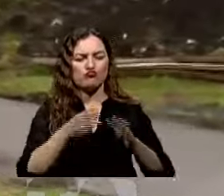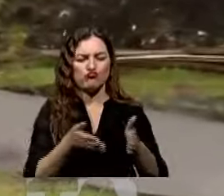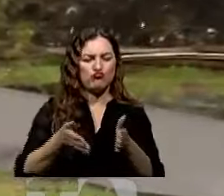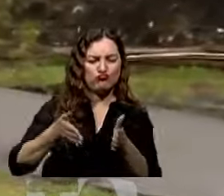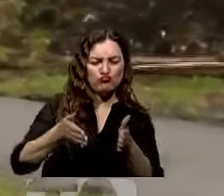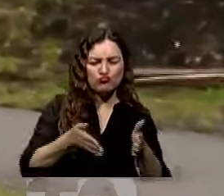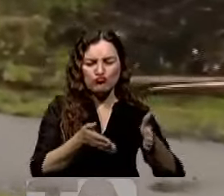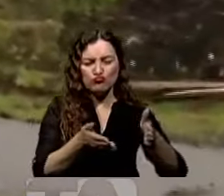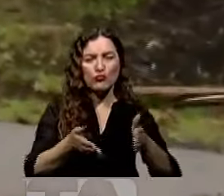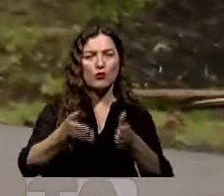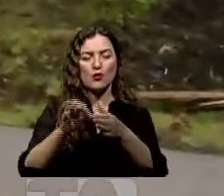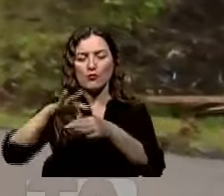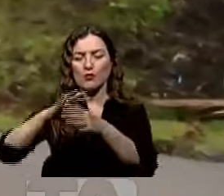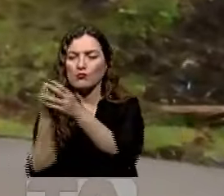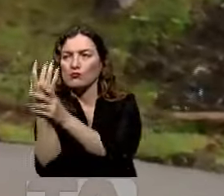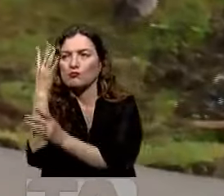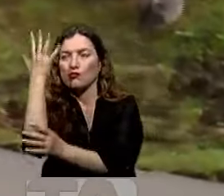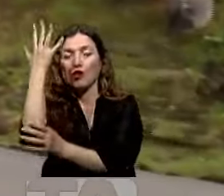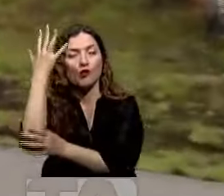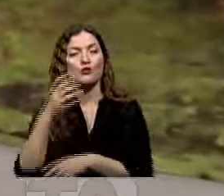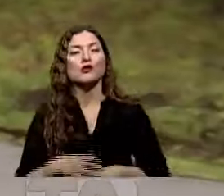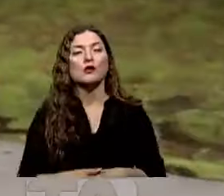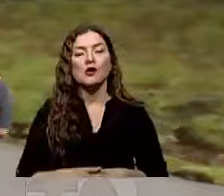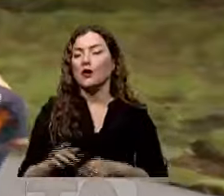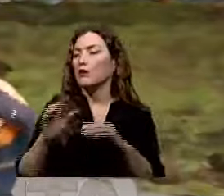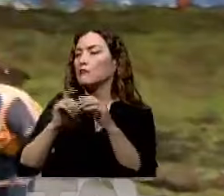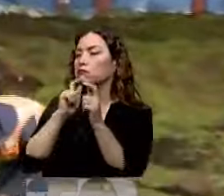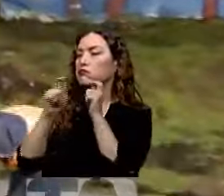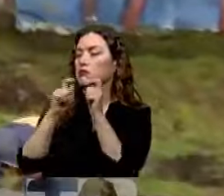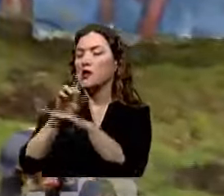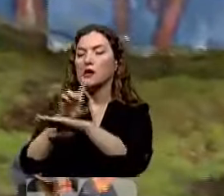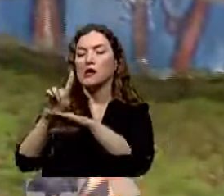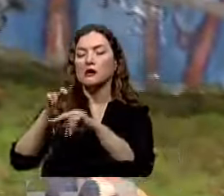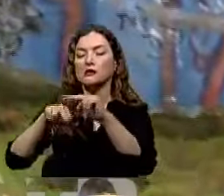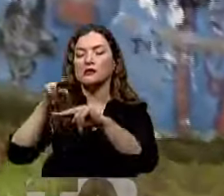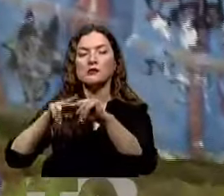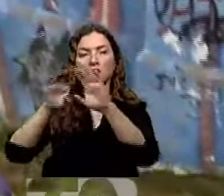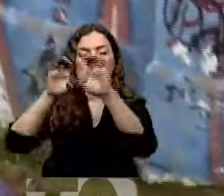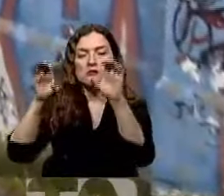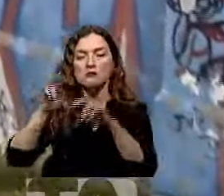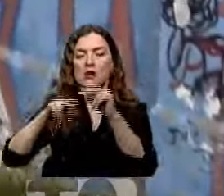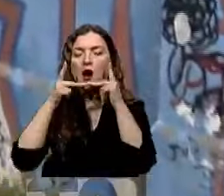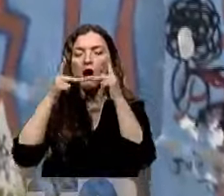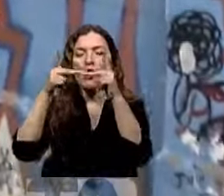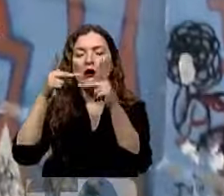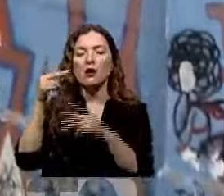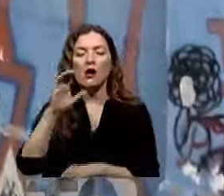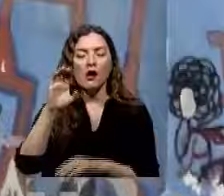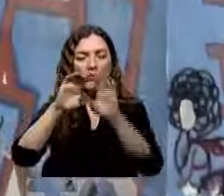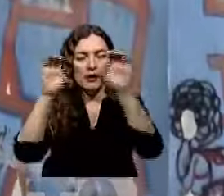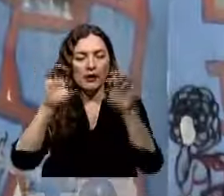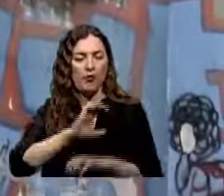la colocación de arbolado urbano. Estamos a esta hora con Francisco Peña, director de construcción del EMOP. Muy buenos días. Coméntenos, por